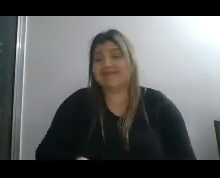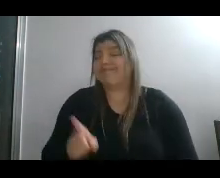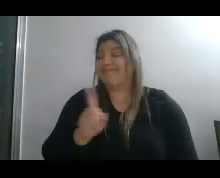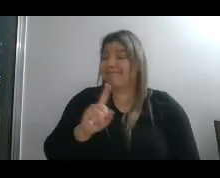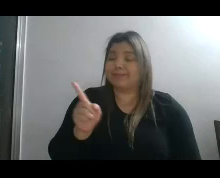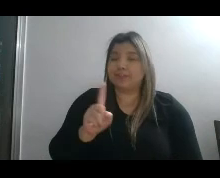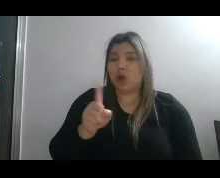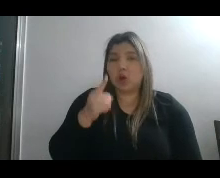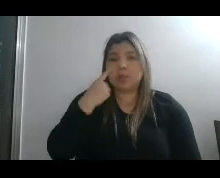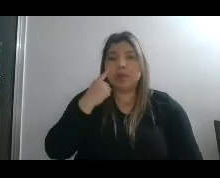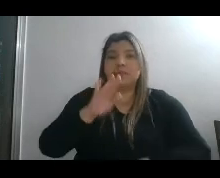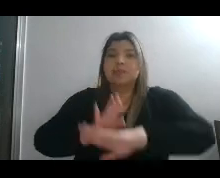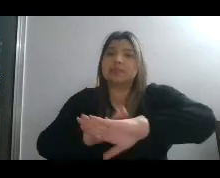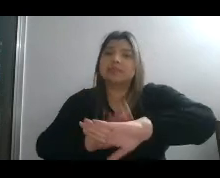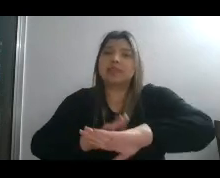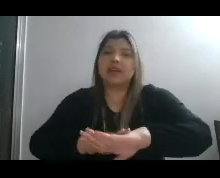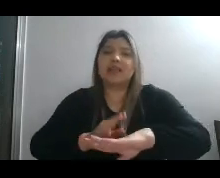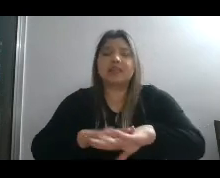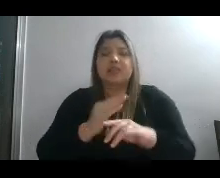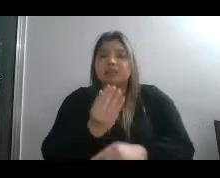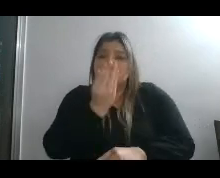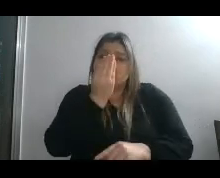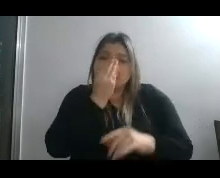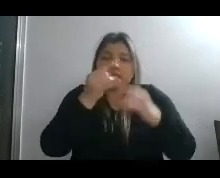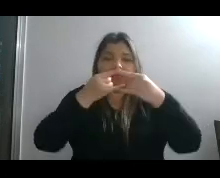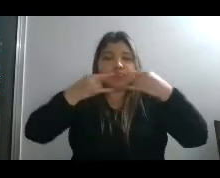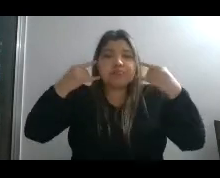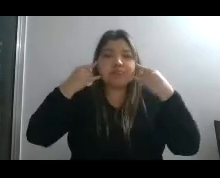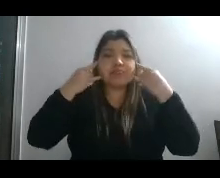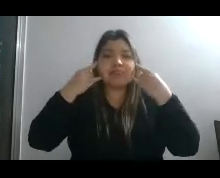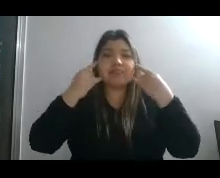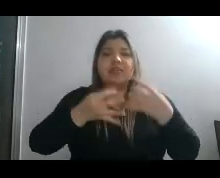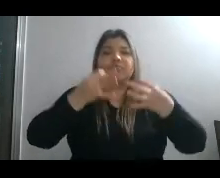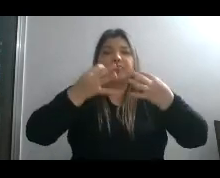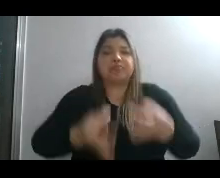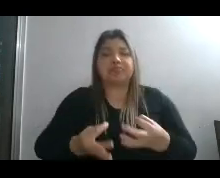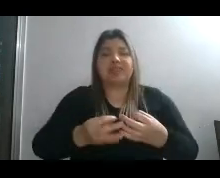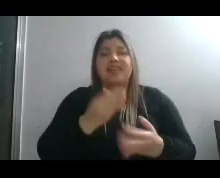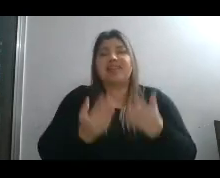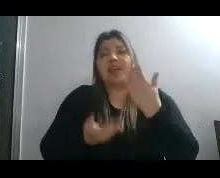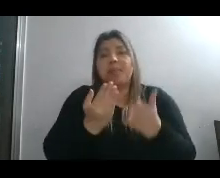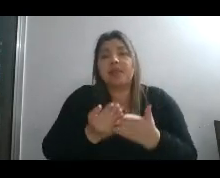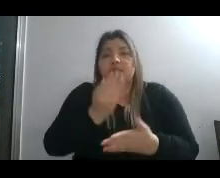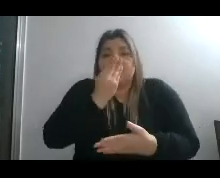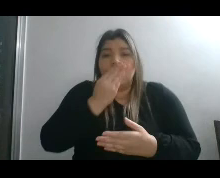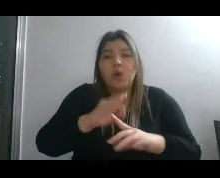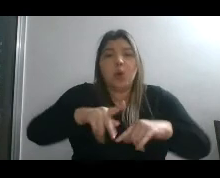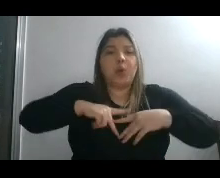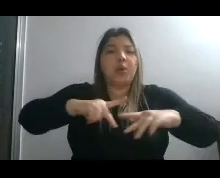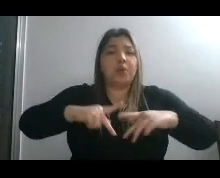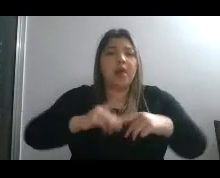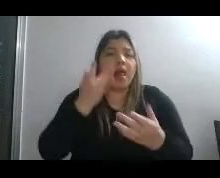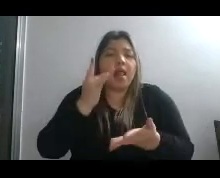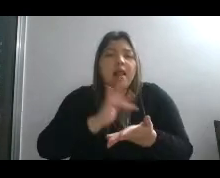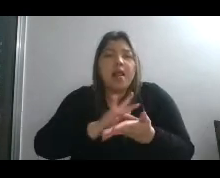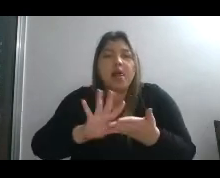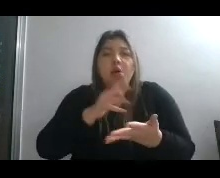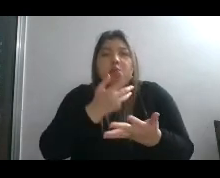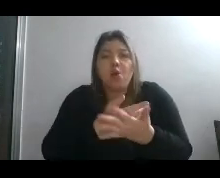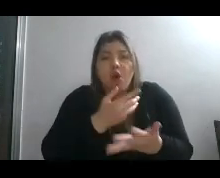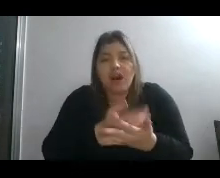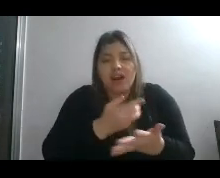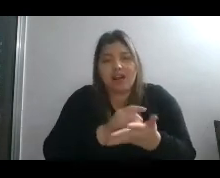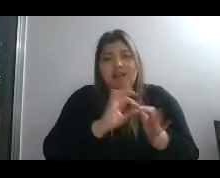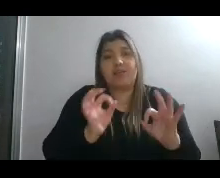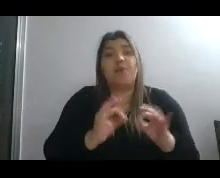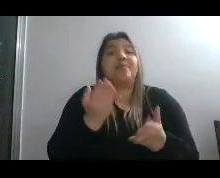exhalación, entonces, con ese sellado que tenga. Entonces, obviamente yo le voy a tener una mejor protección si yo le tengo una mascarilla